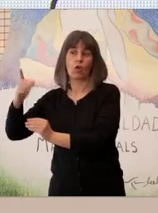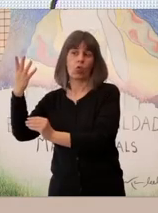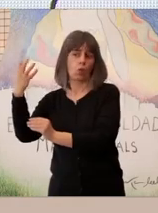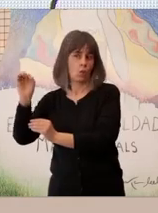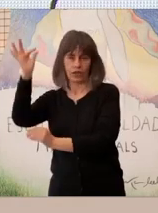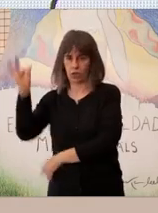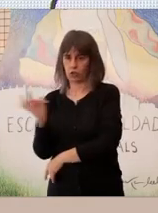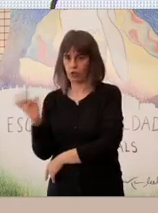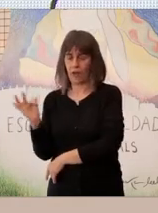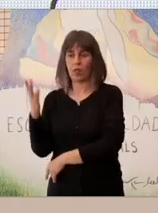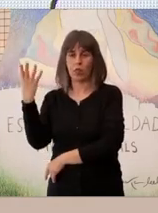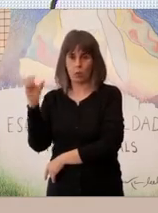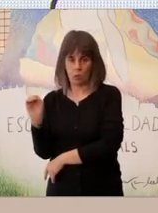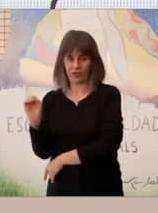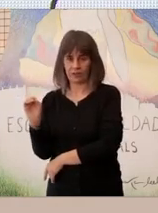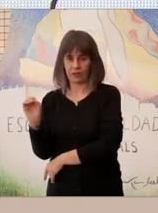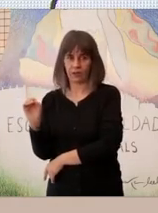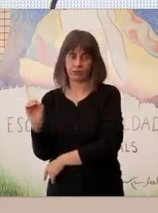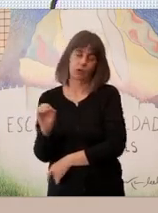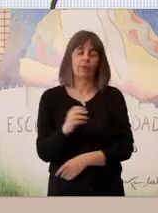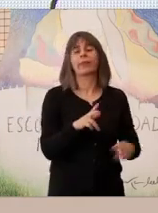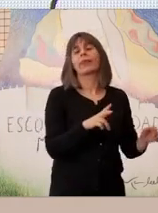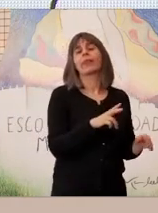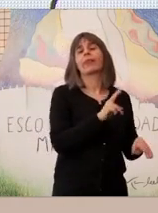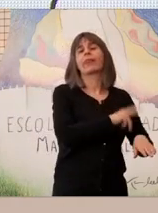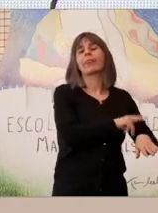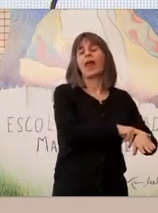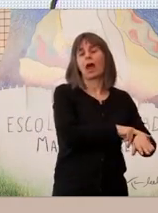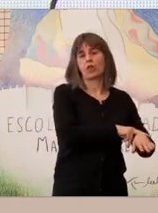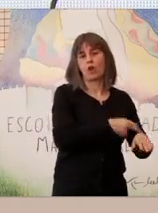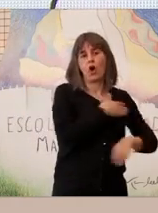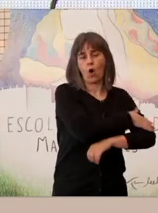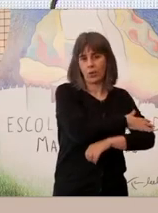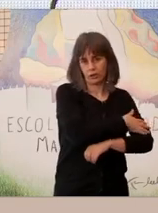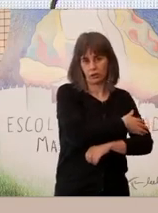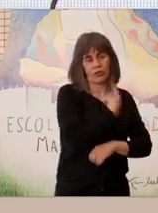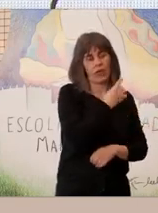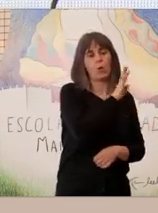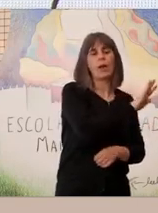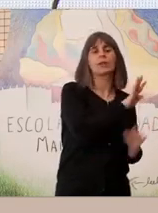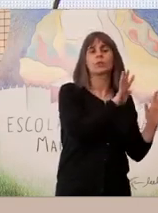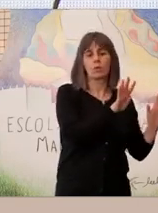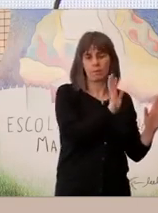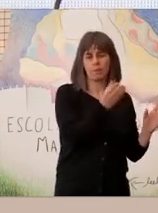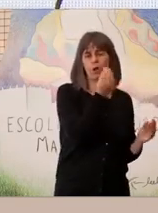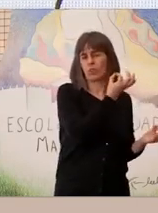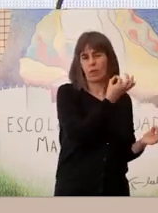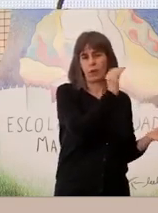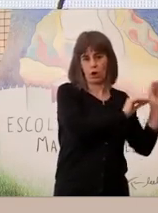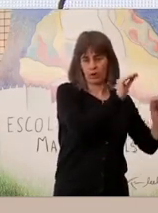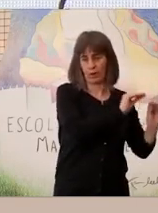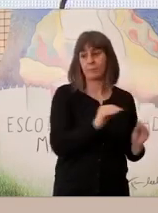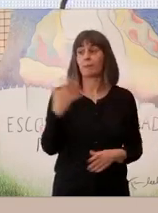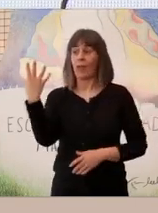cómputos, en la delegación de gobierno sale un 49, pero se corregirá porque nos hemos enterado de uno cometido el año anterior. De esos